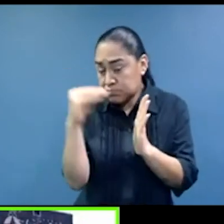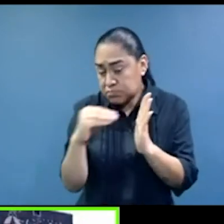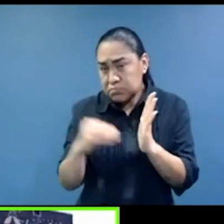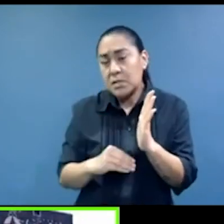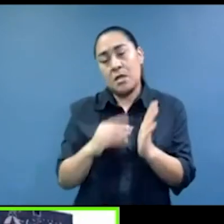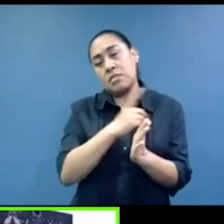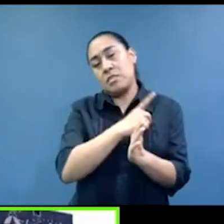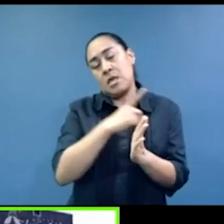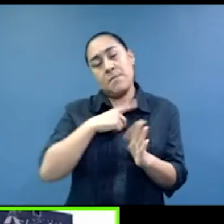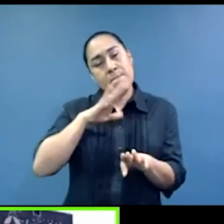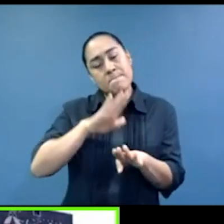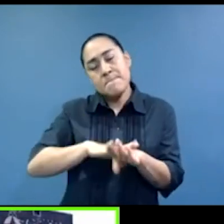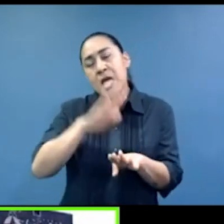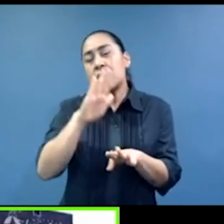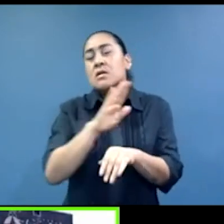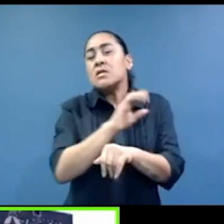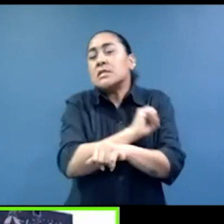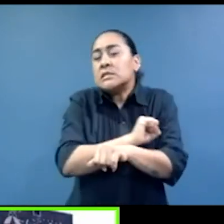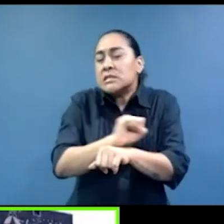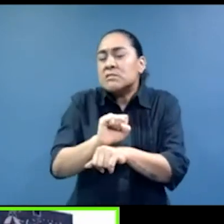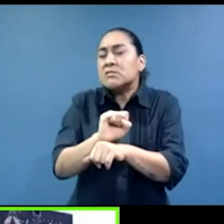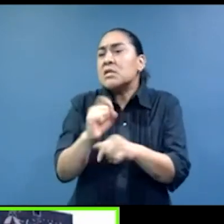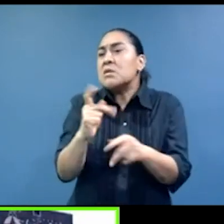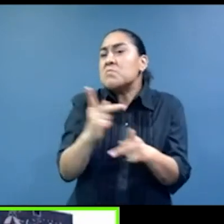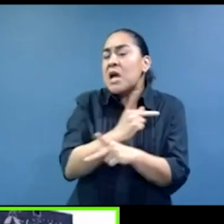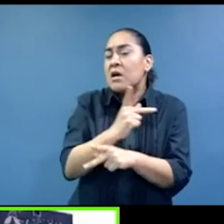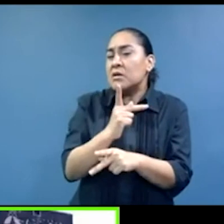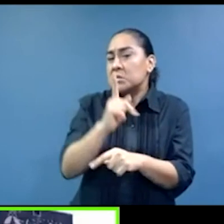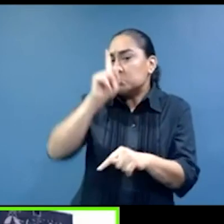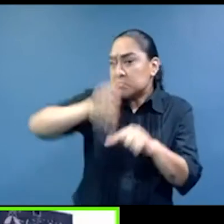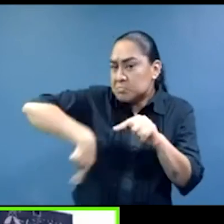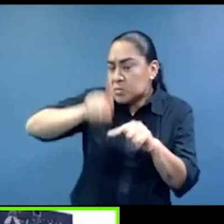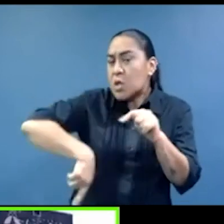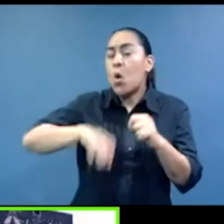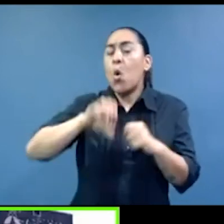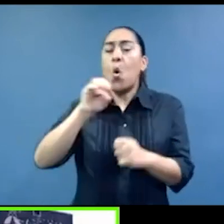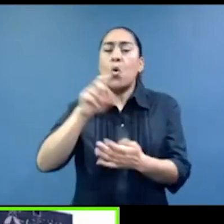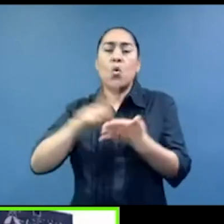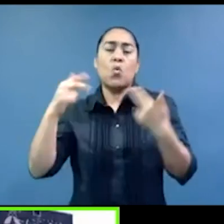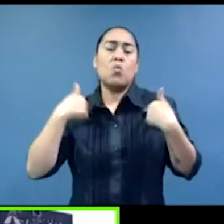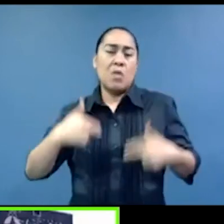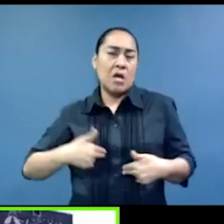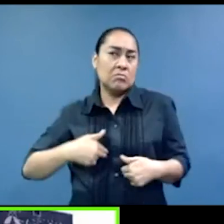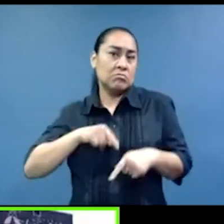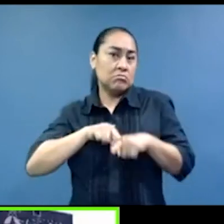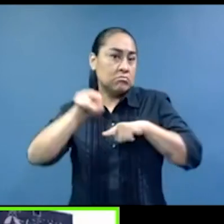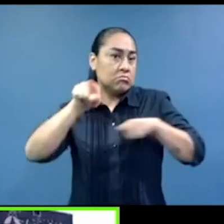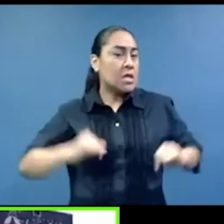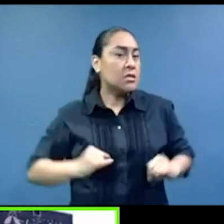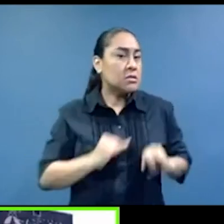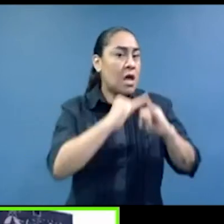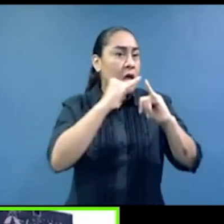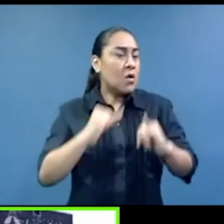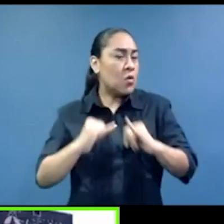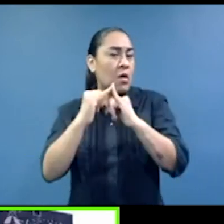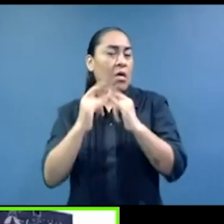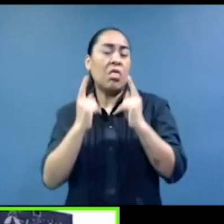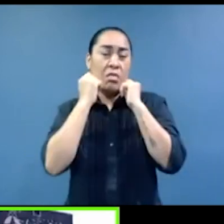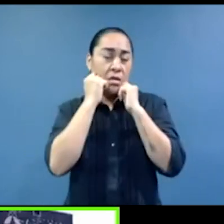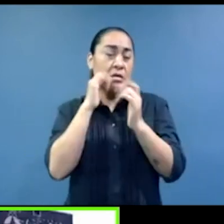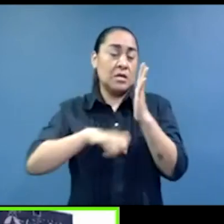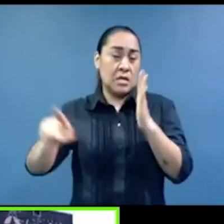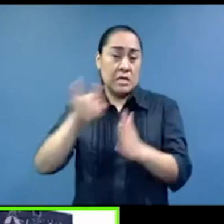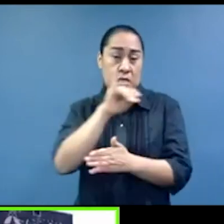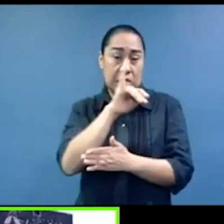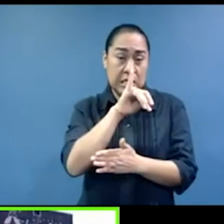sensibles de las violaciones a los derechos humanos que han hecho las instituciones de salud en nuestro país. El Seguro Social